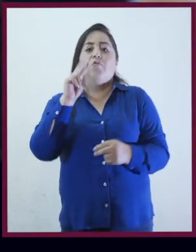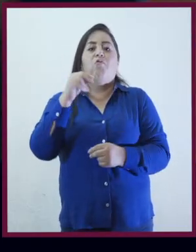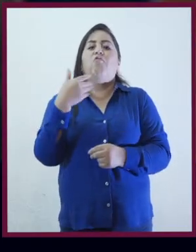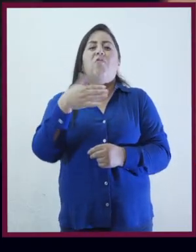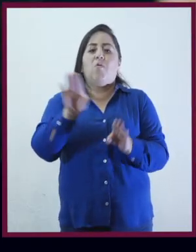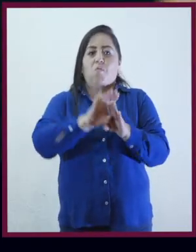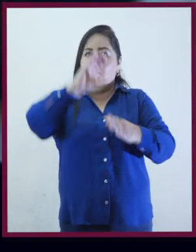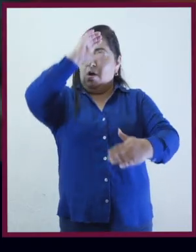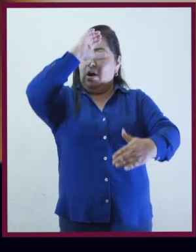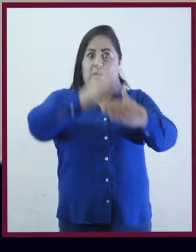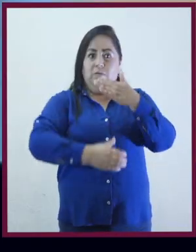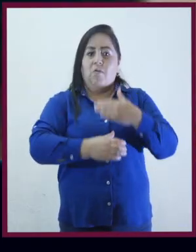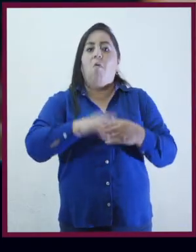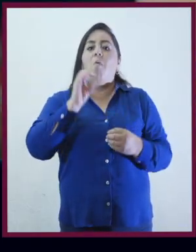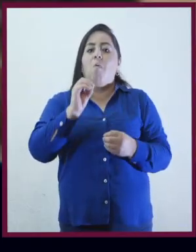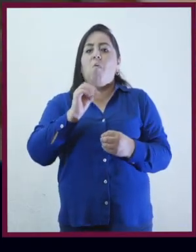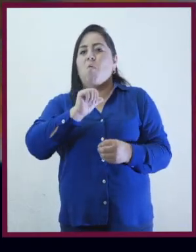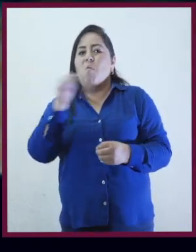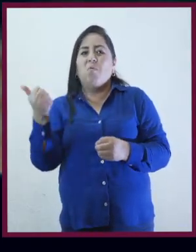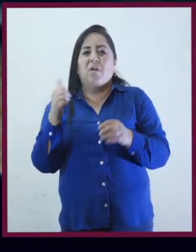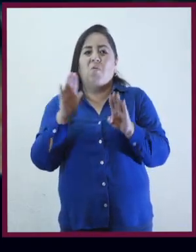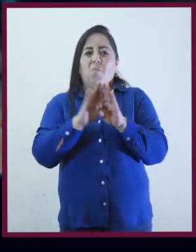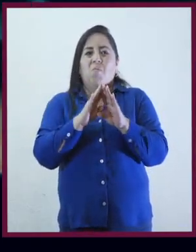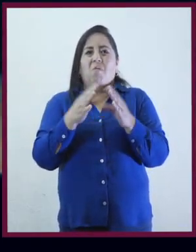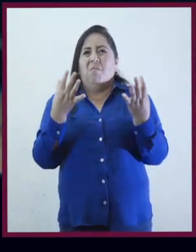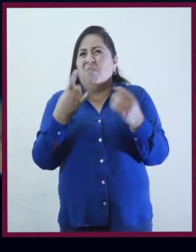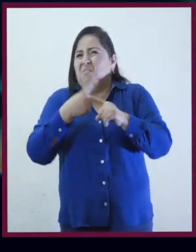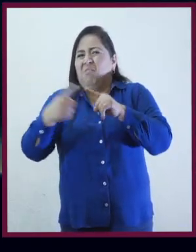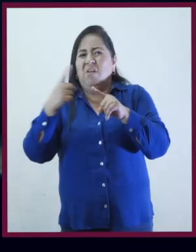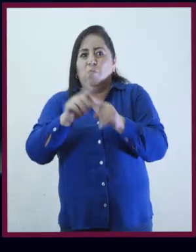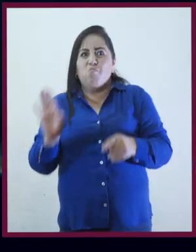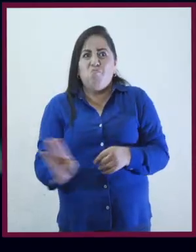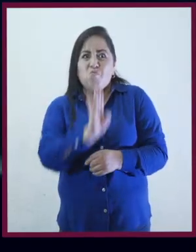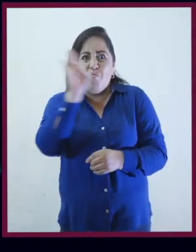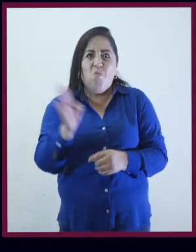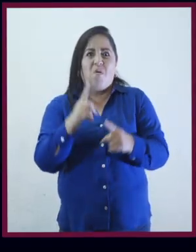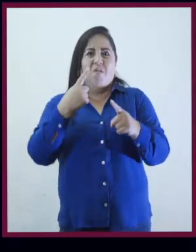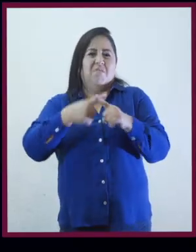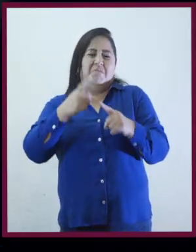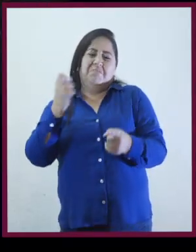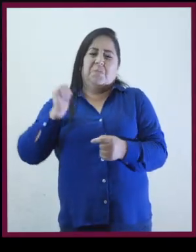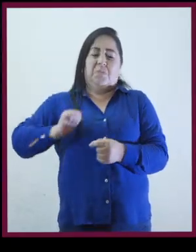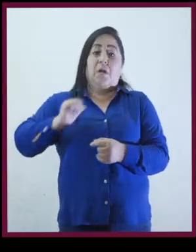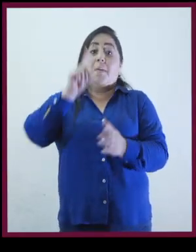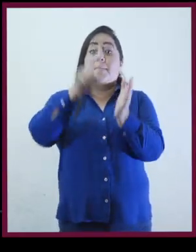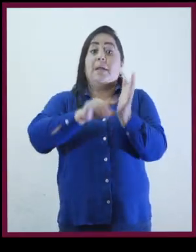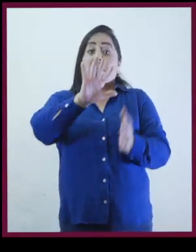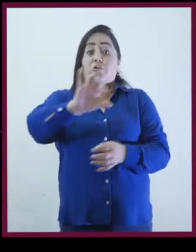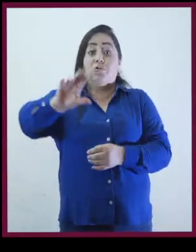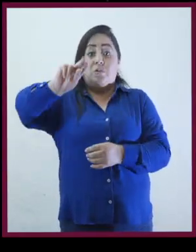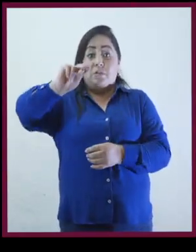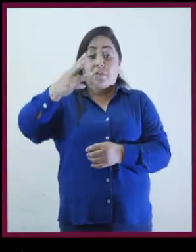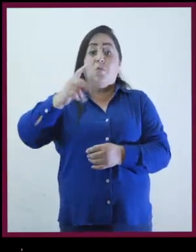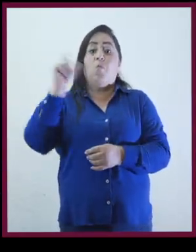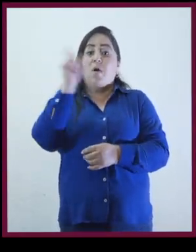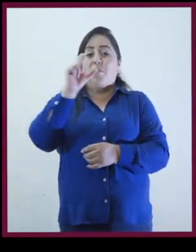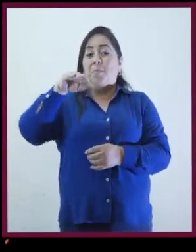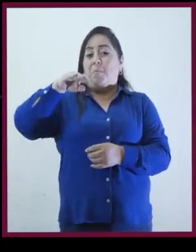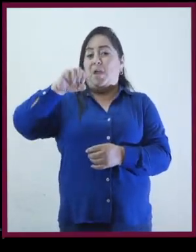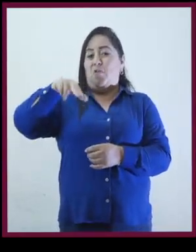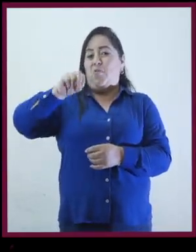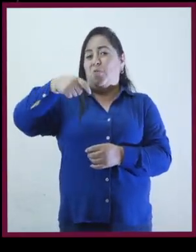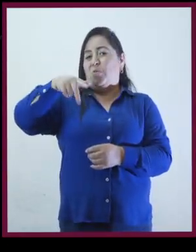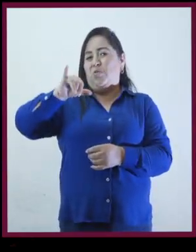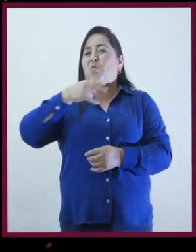la católica, o practicara ritos secretos como las brujas. En 1583, cuando Menocchio